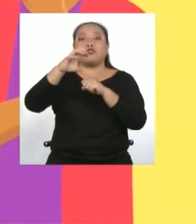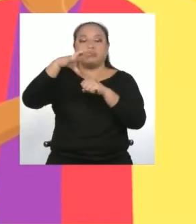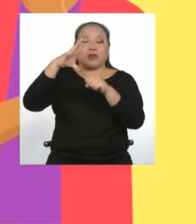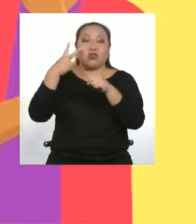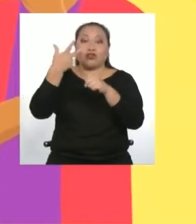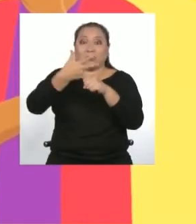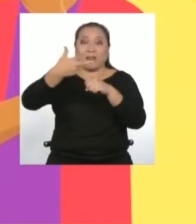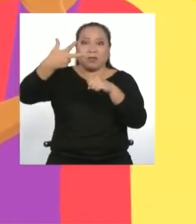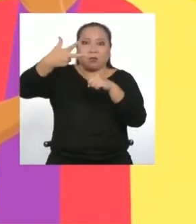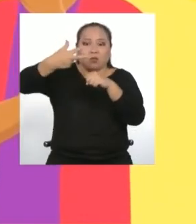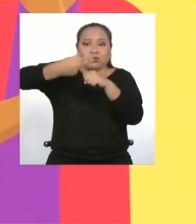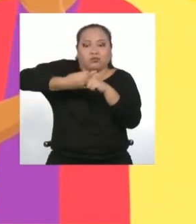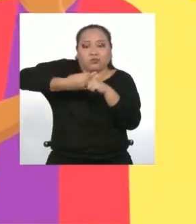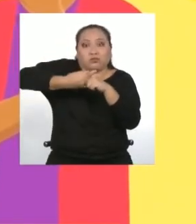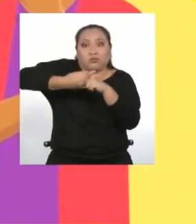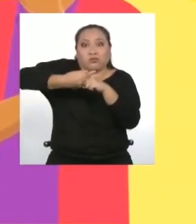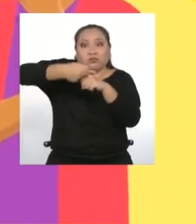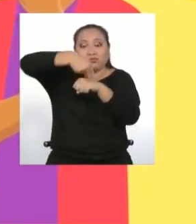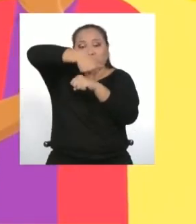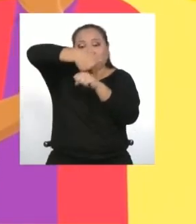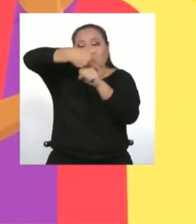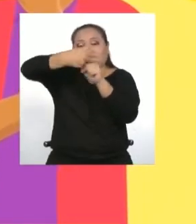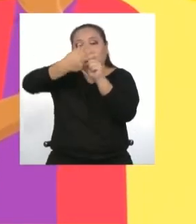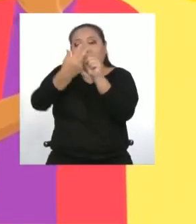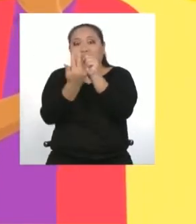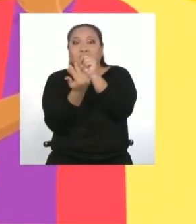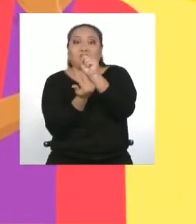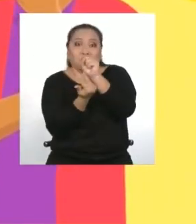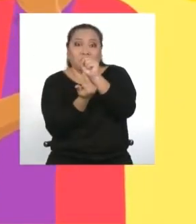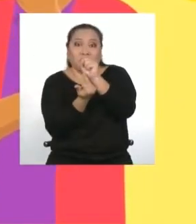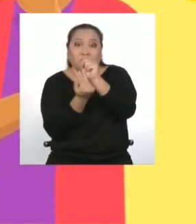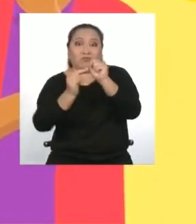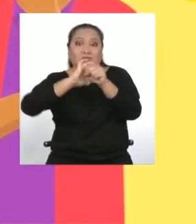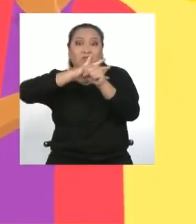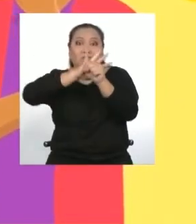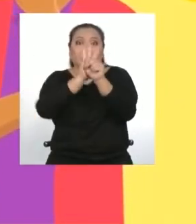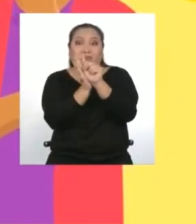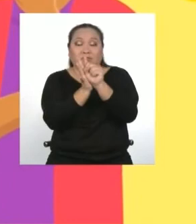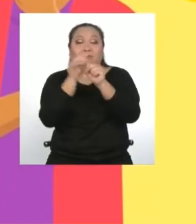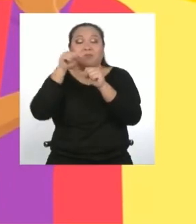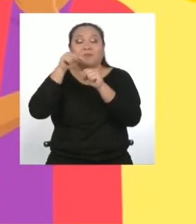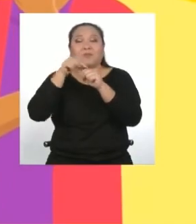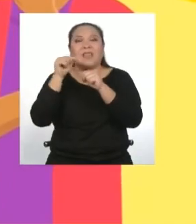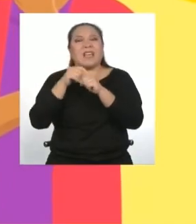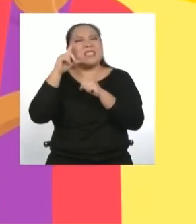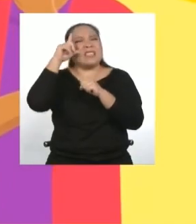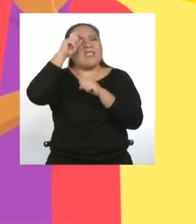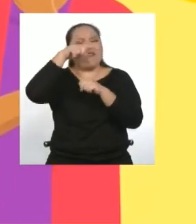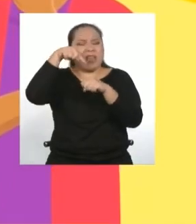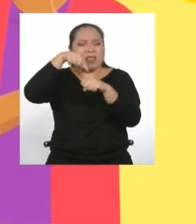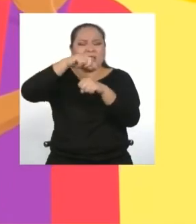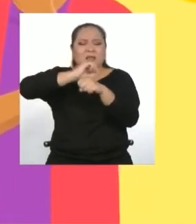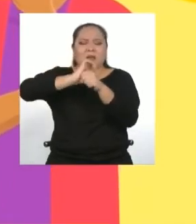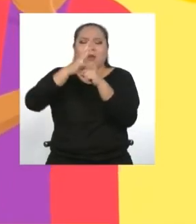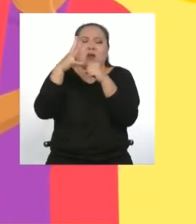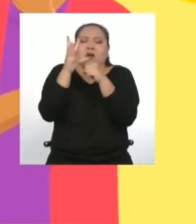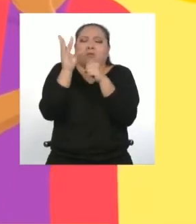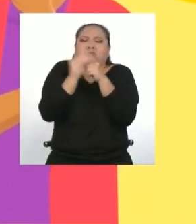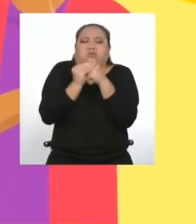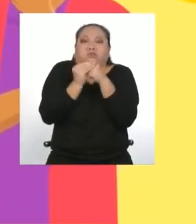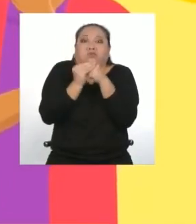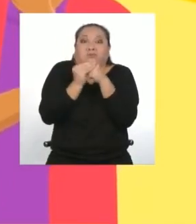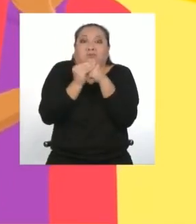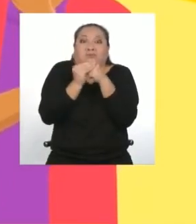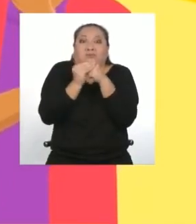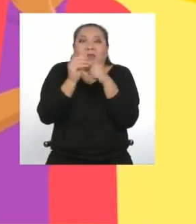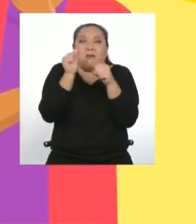virus. Actúan como un velcro o pega-pega, por lo que es muy difícil romper las partículas virales, excepto para el